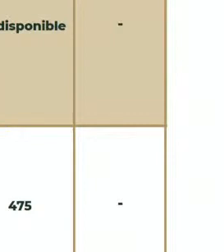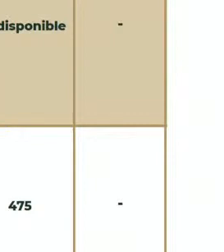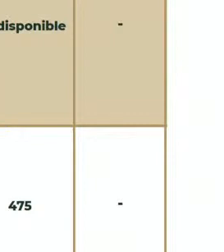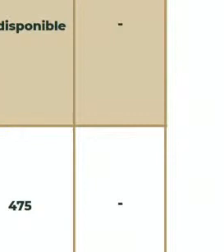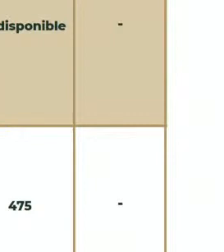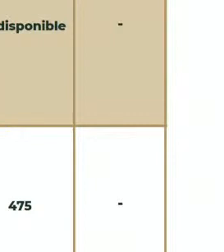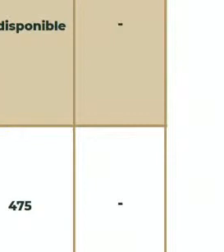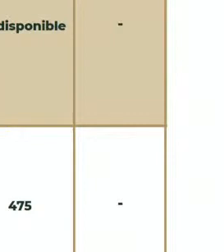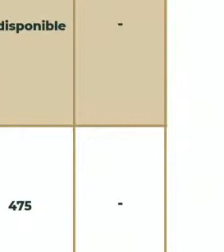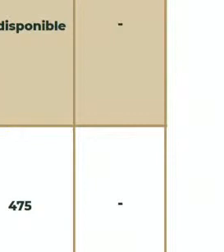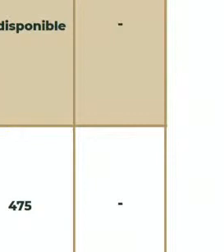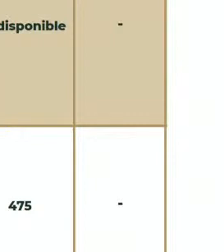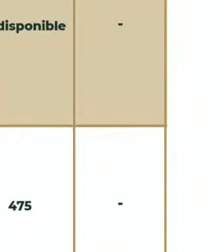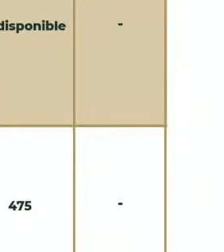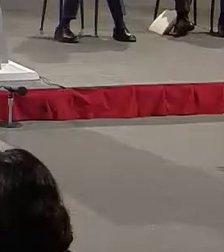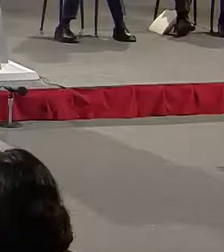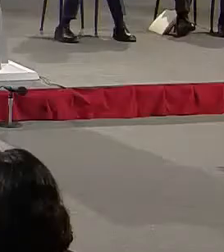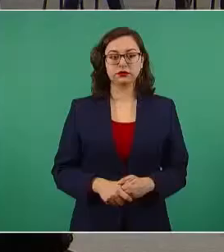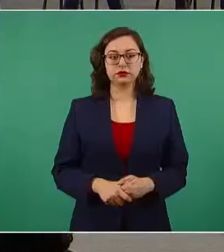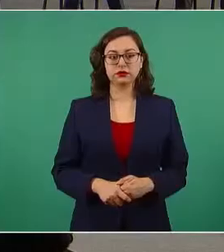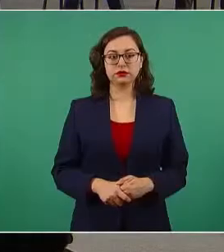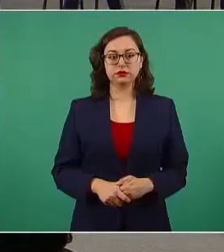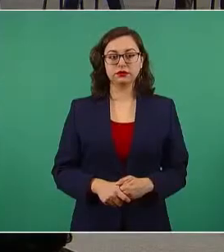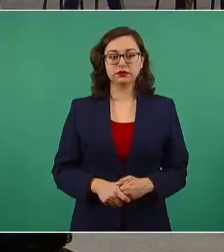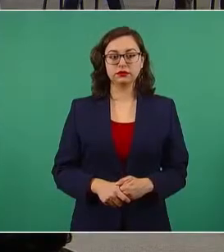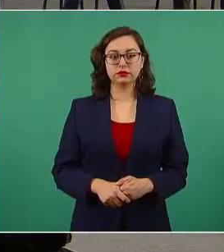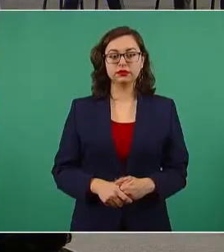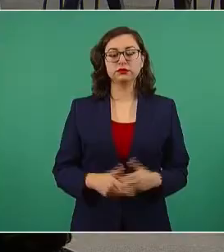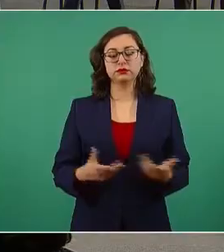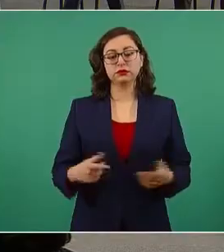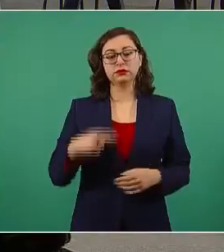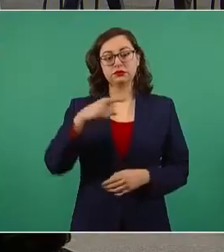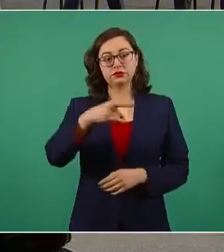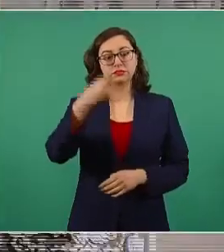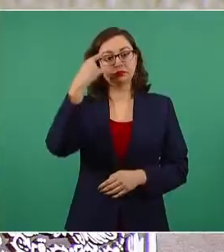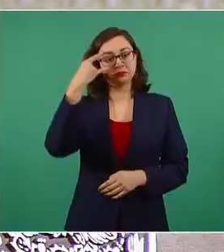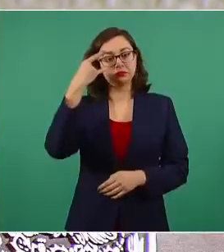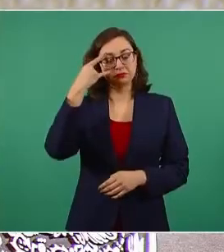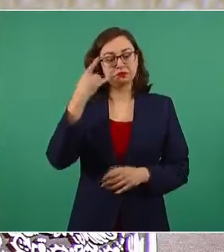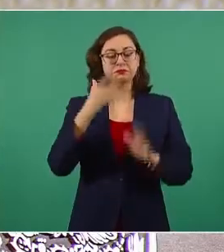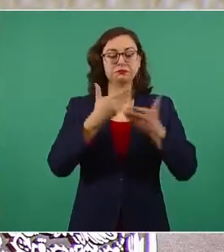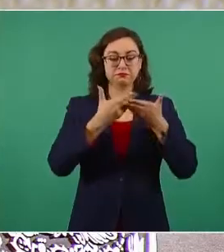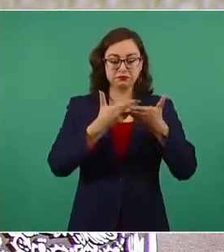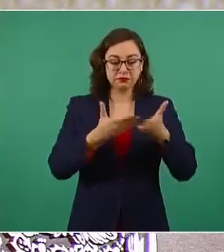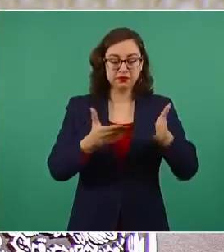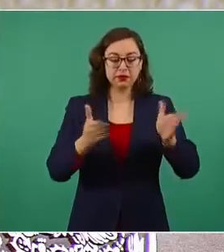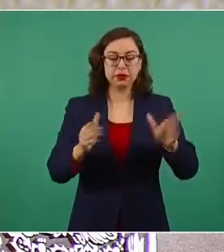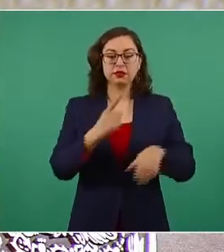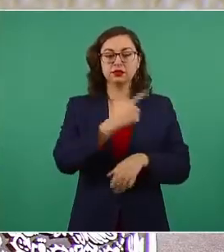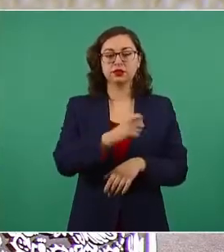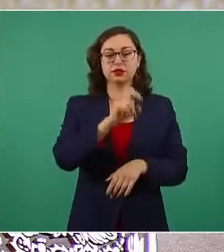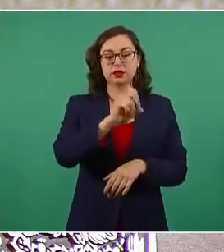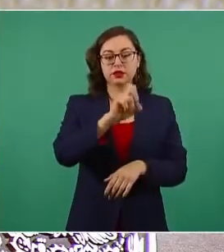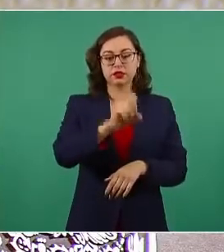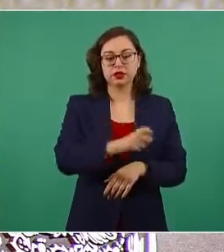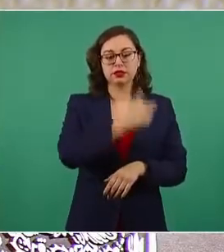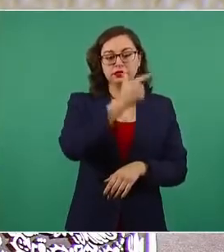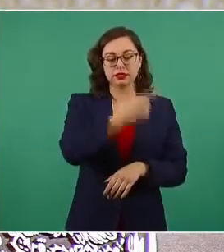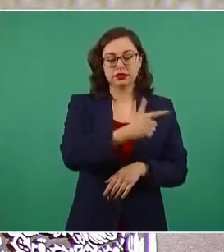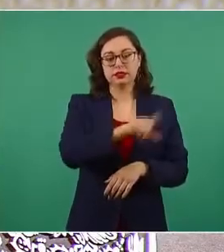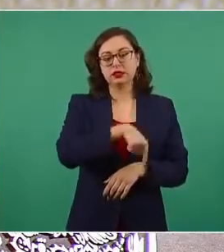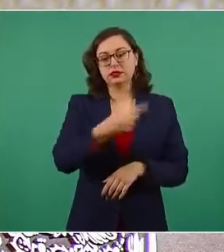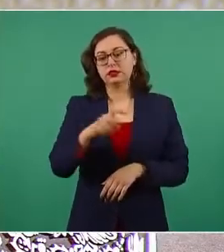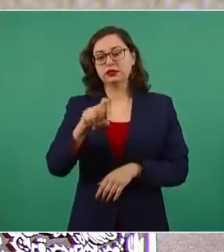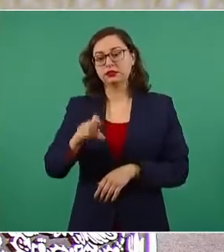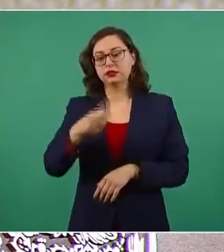habían aperturado, 137, 104 de primaria, 33 de primaria indígena, un número de municipios, 8